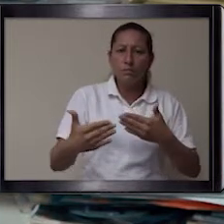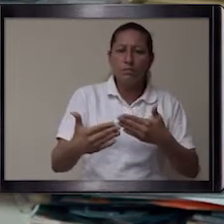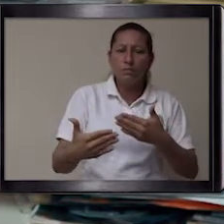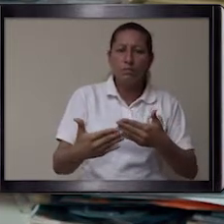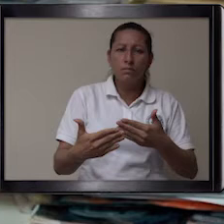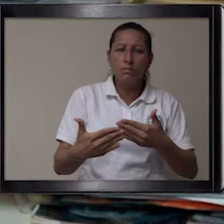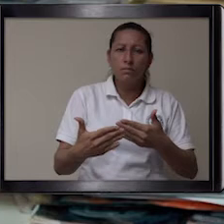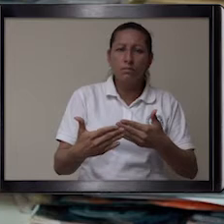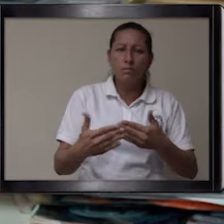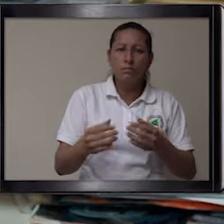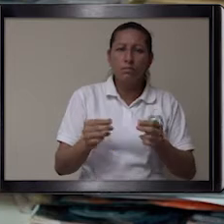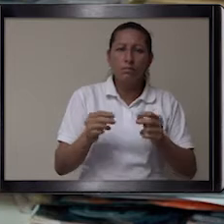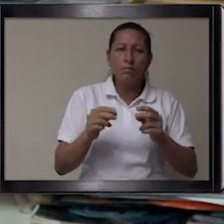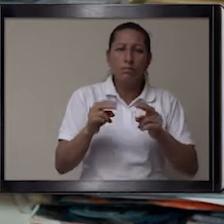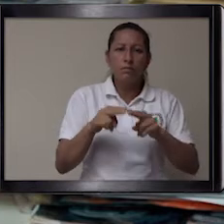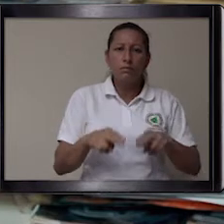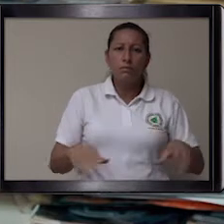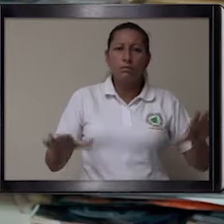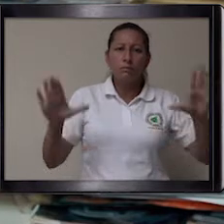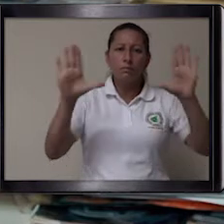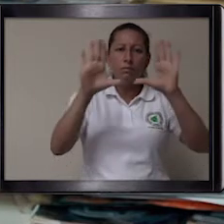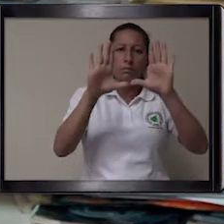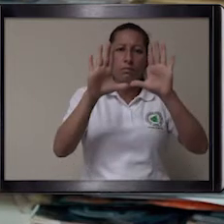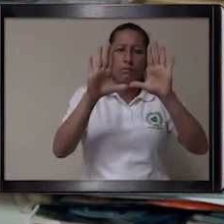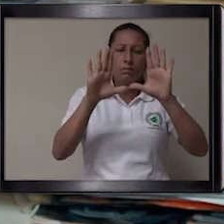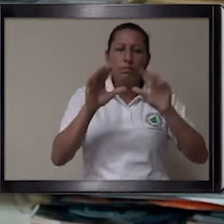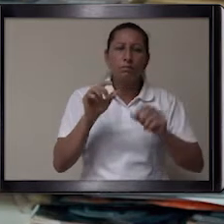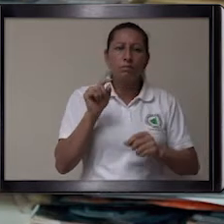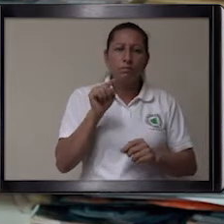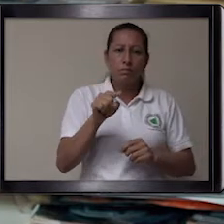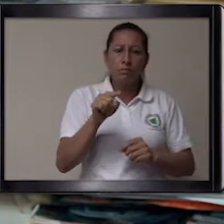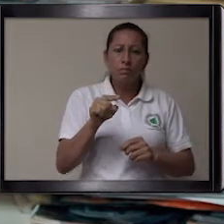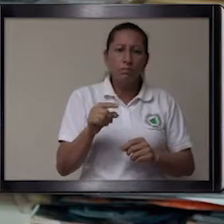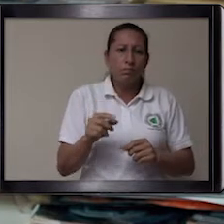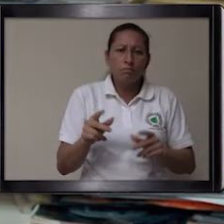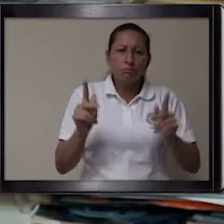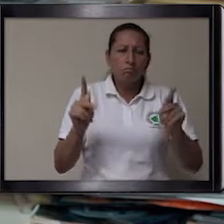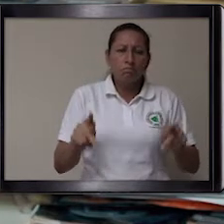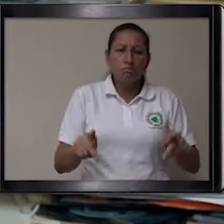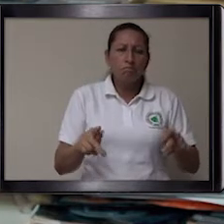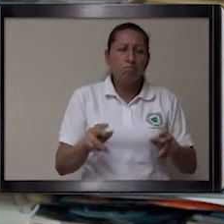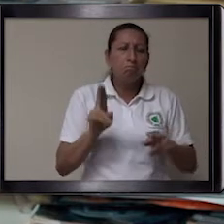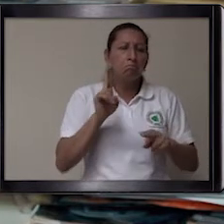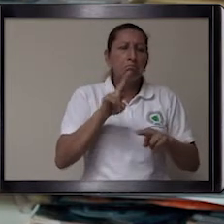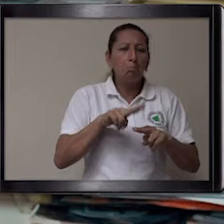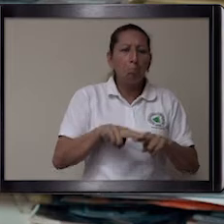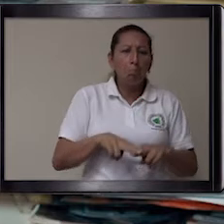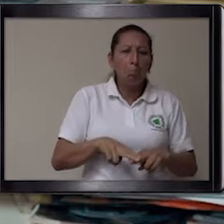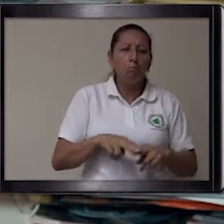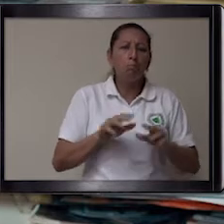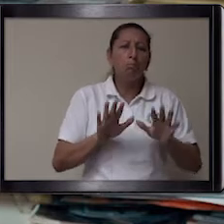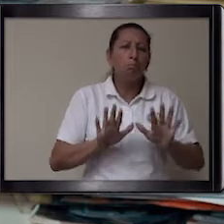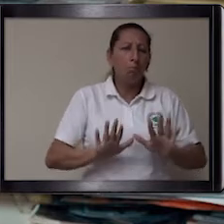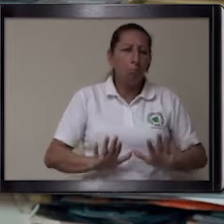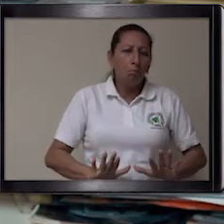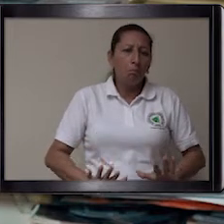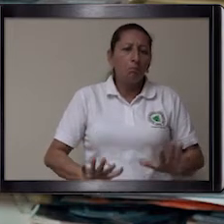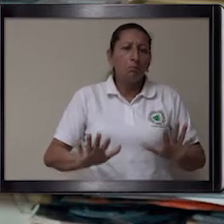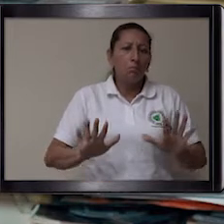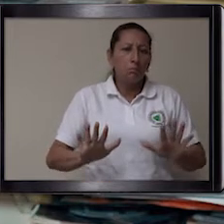no humano? Por ejemplo, estas eran personas que estaban tranquilas. Sí, es cierto que estaba lloviendo como